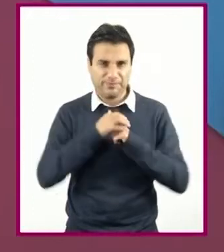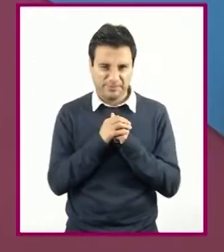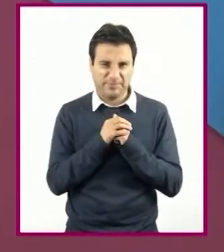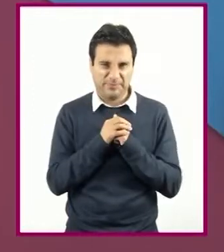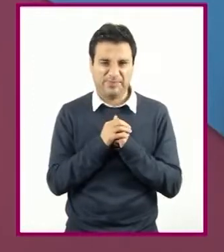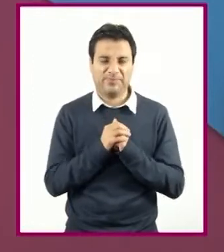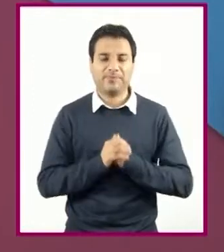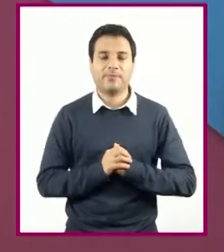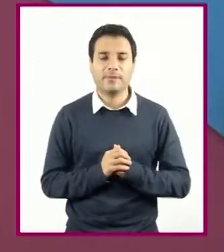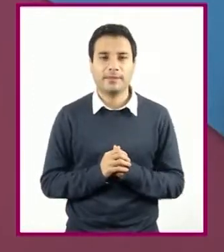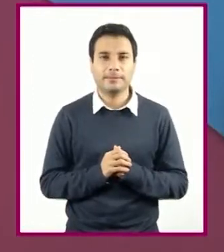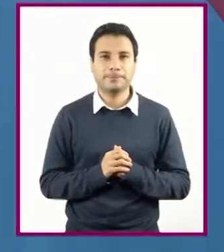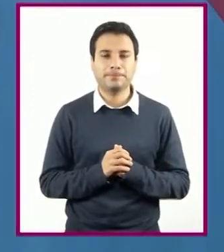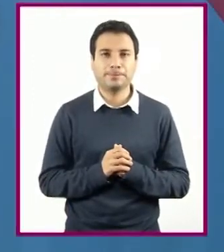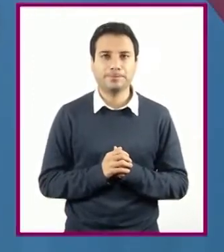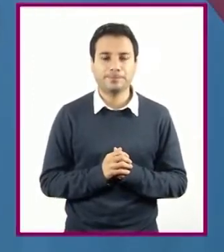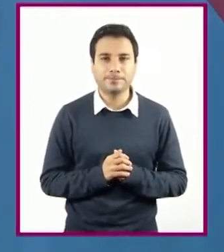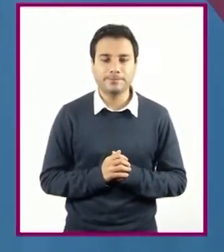del siglo XIX.